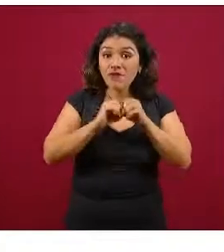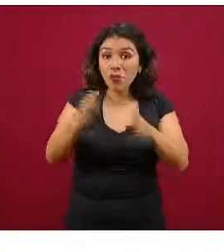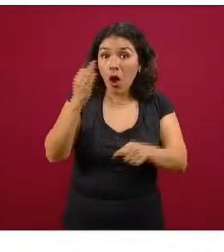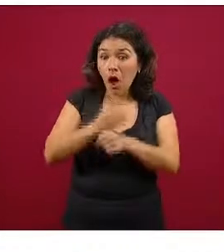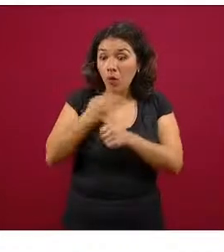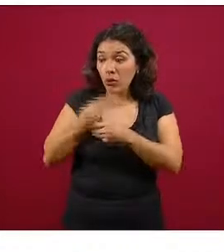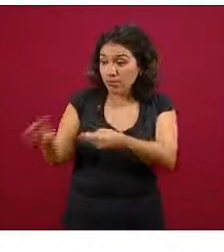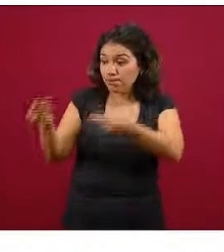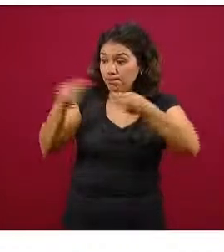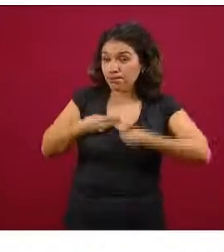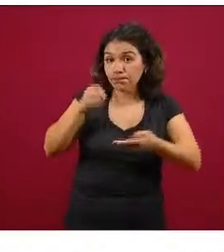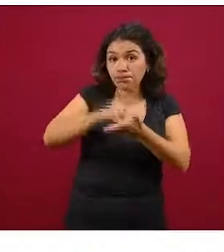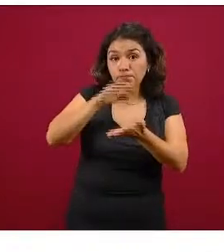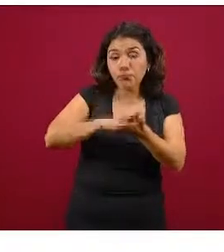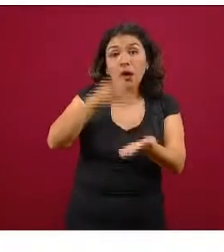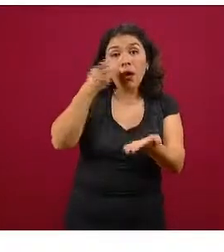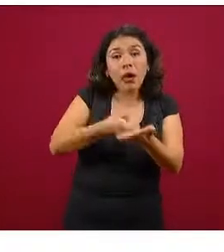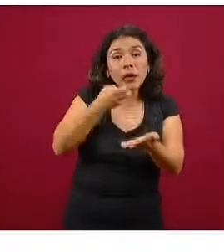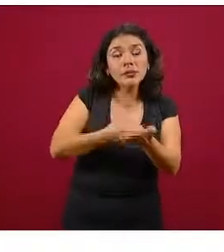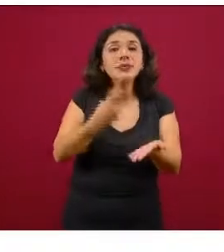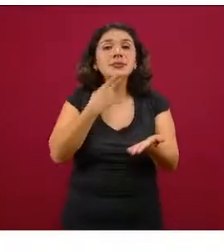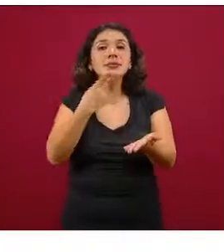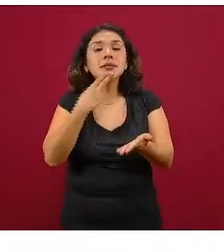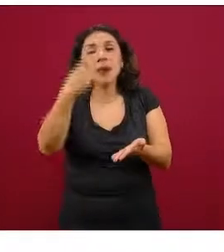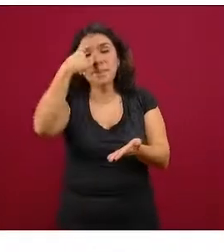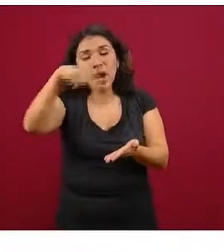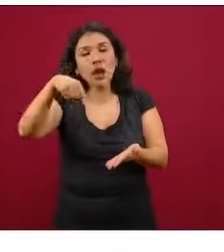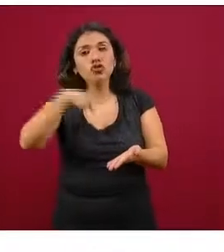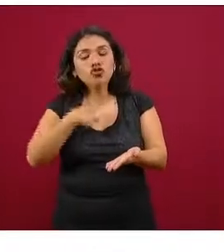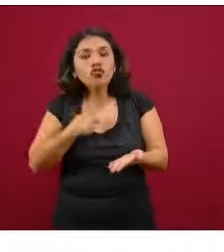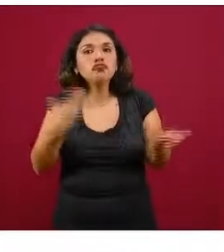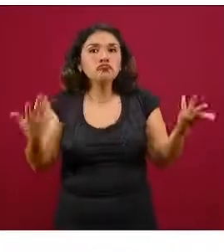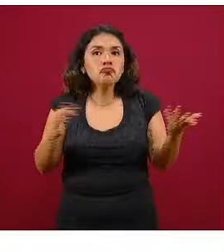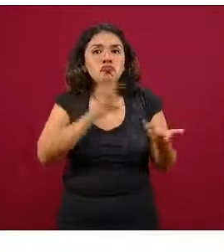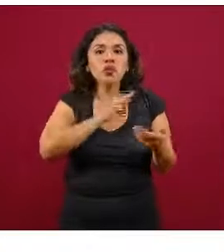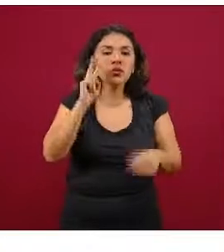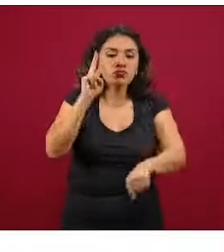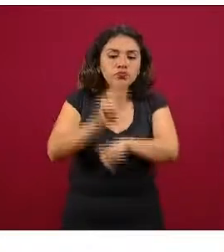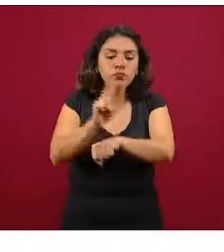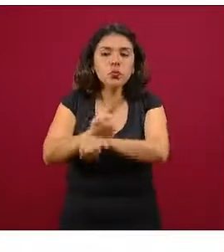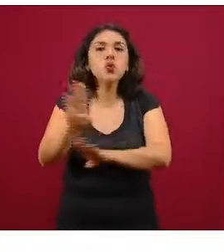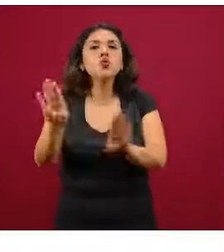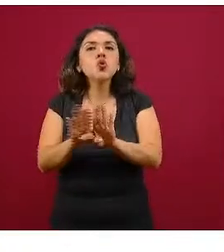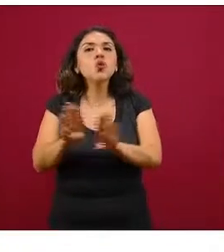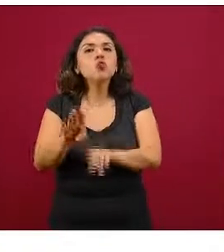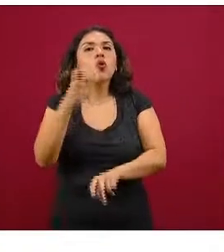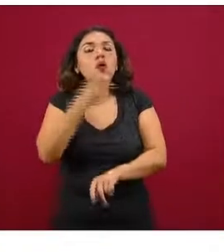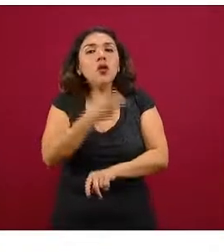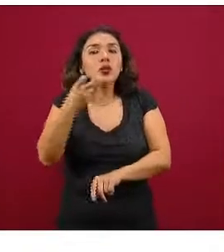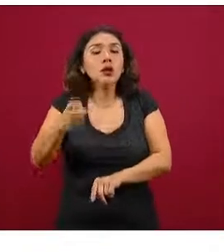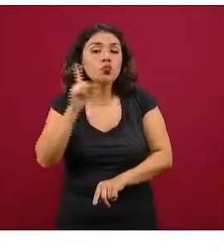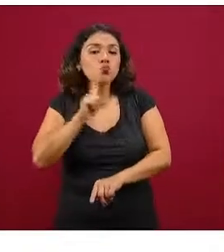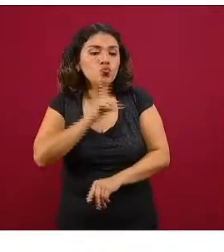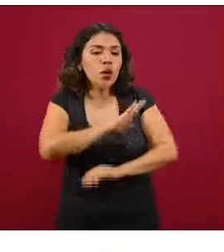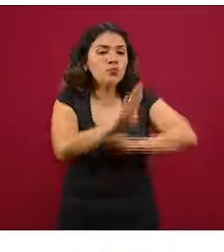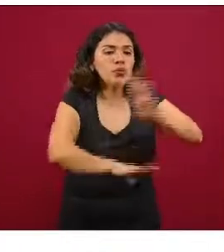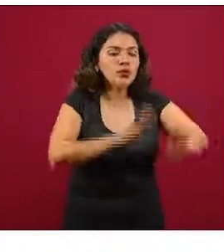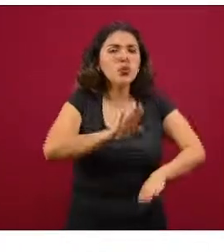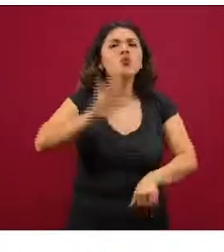ahora registrada nos sirve para orientar la posible causa de muerte. Definitivamente estas